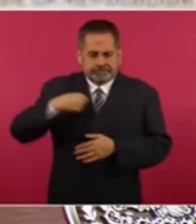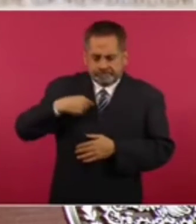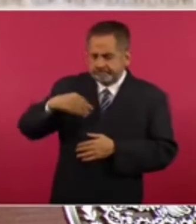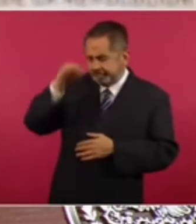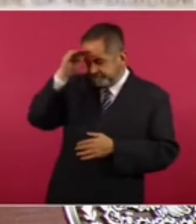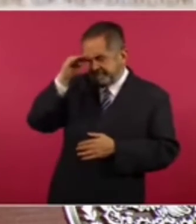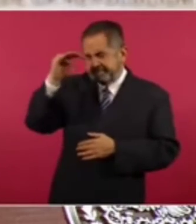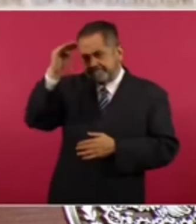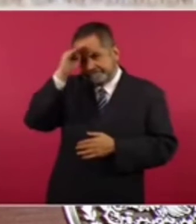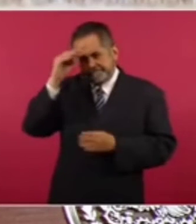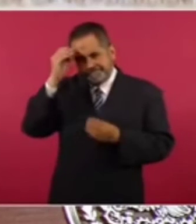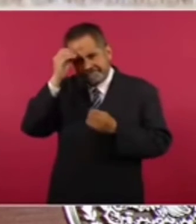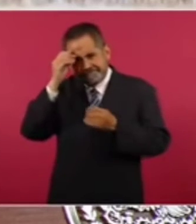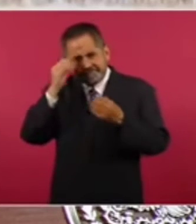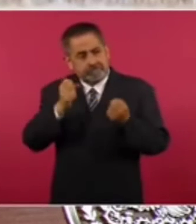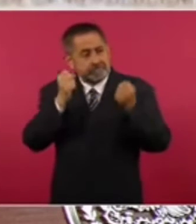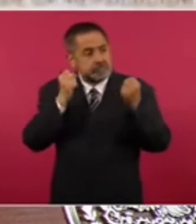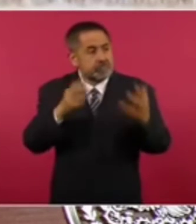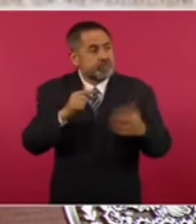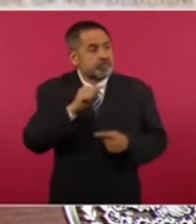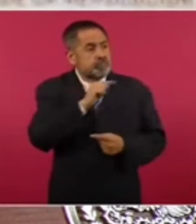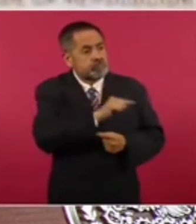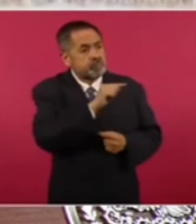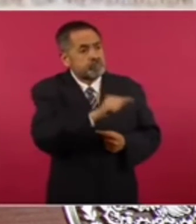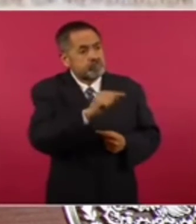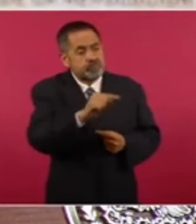pensando, porque son muchos casos